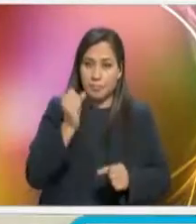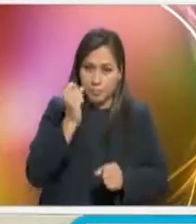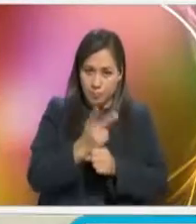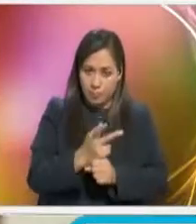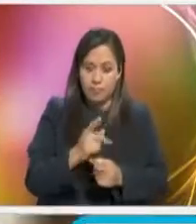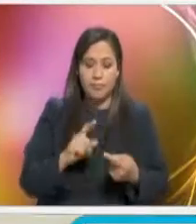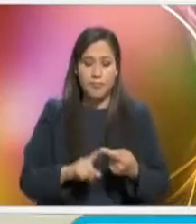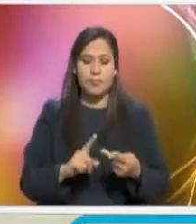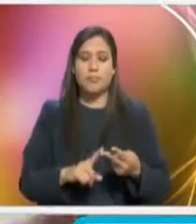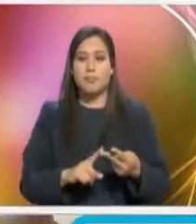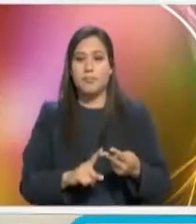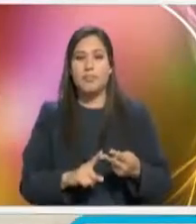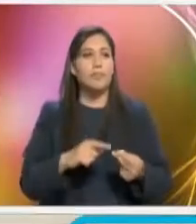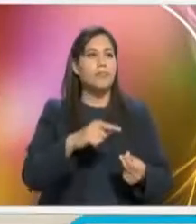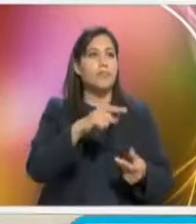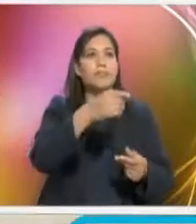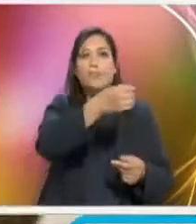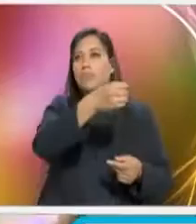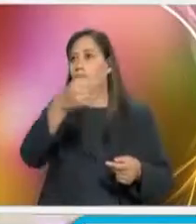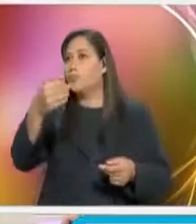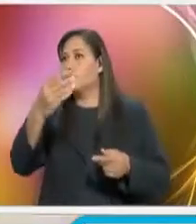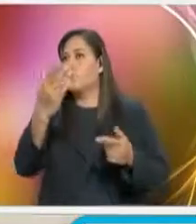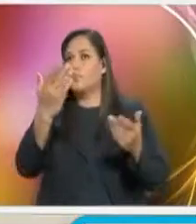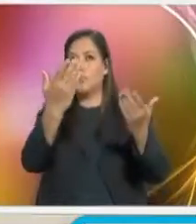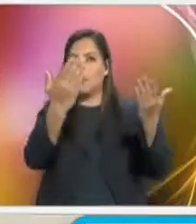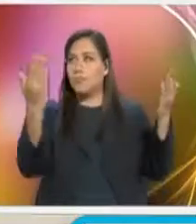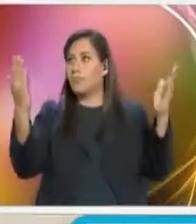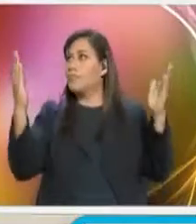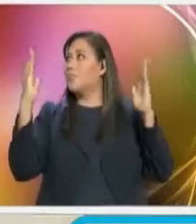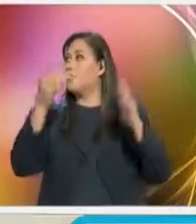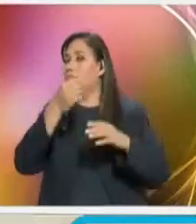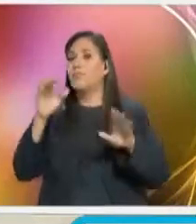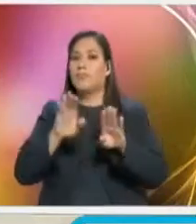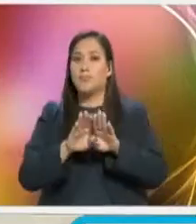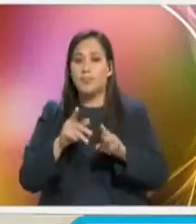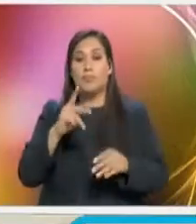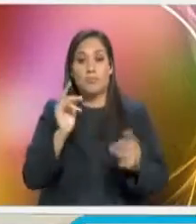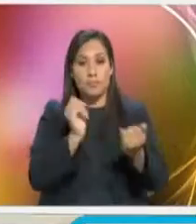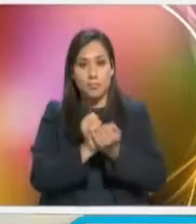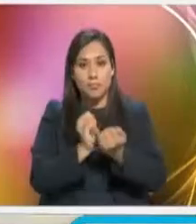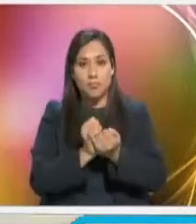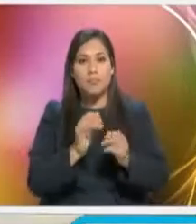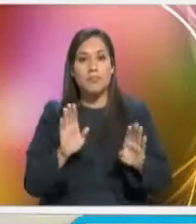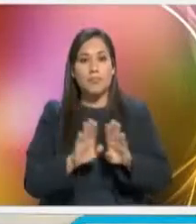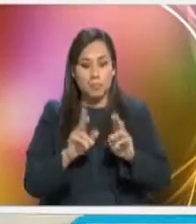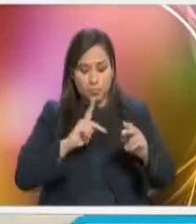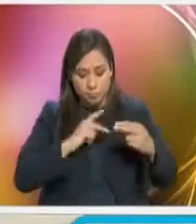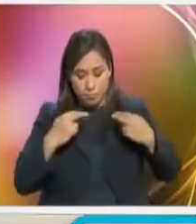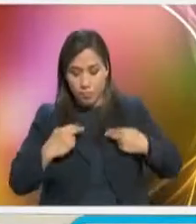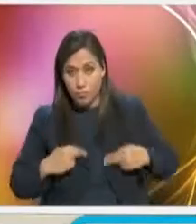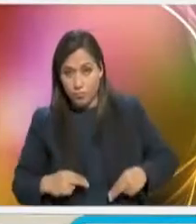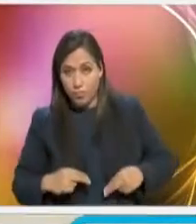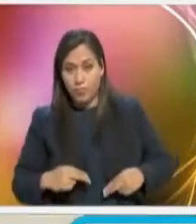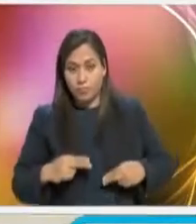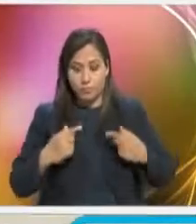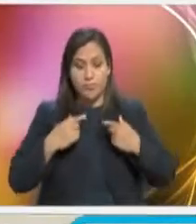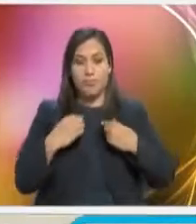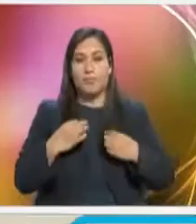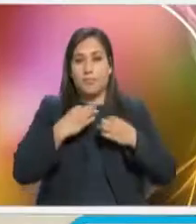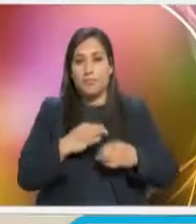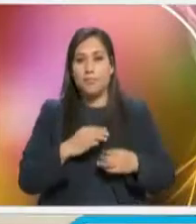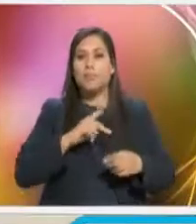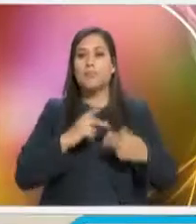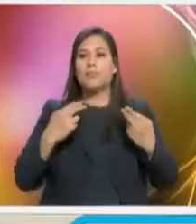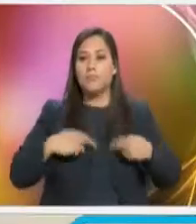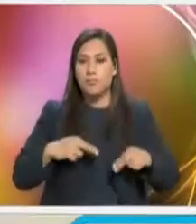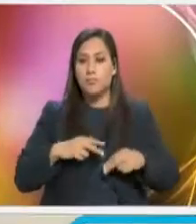como tenemos nuestro espacio, nuestra imagen ambiental, pero también cómo portamos el uniforme, si es que llevamos uniforme, o nuestra